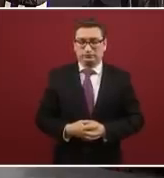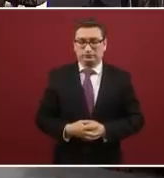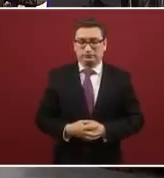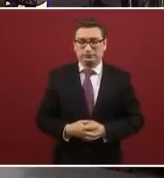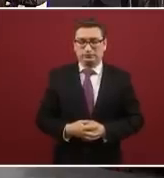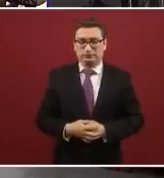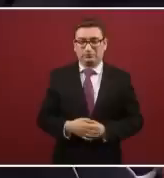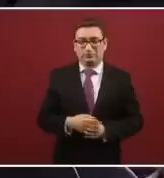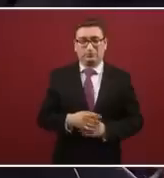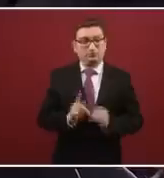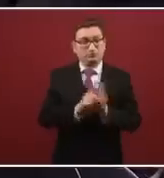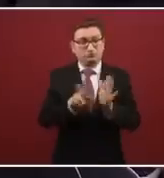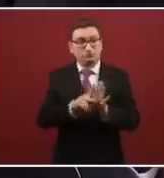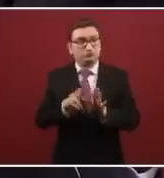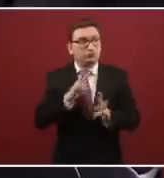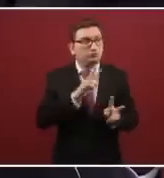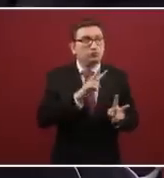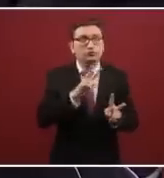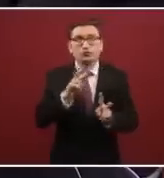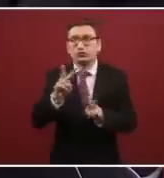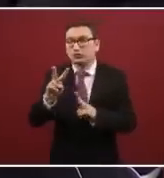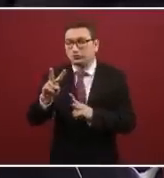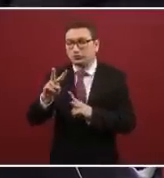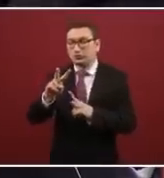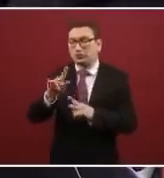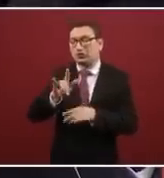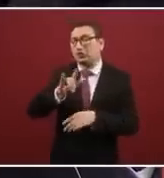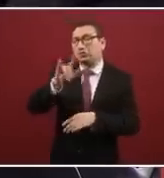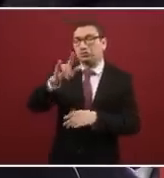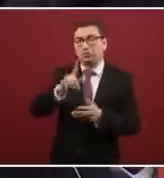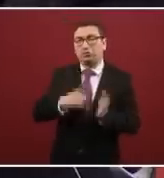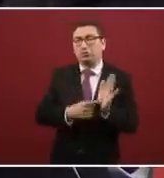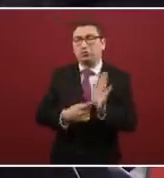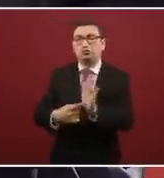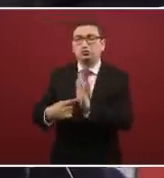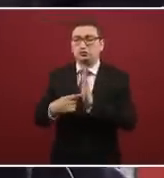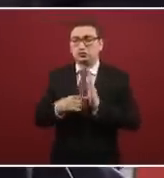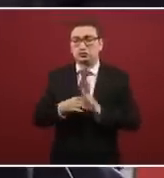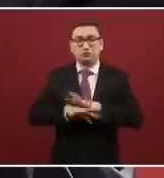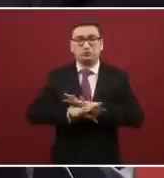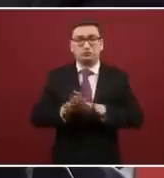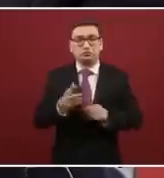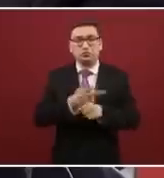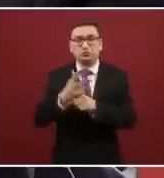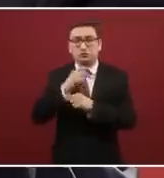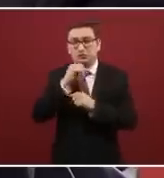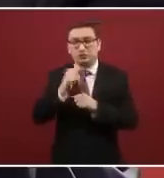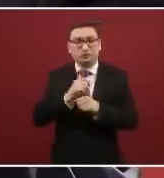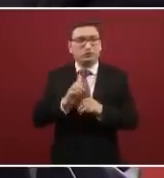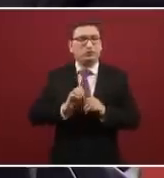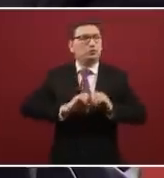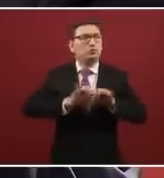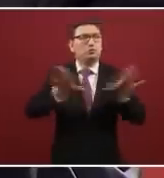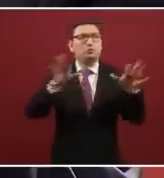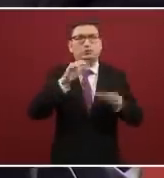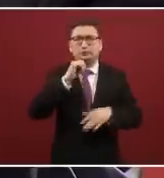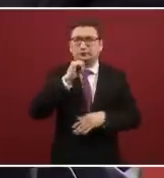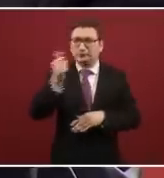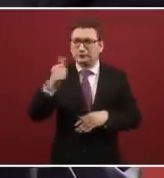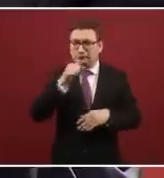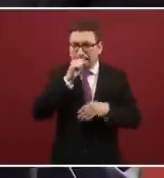Y los bajaron, les mostraron el avión y no salió nada en los medios.